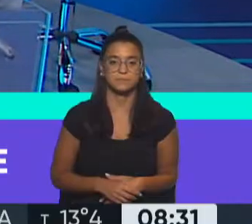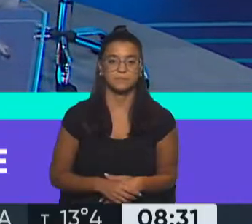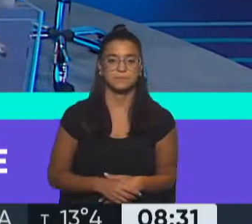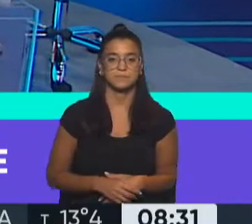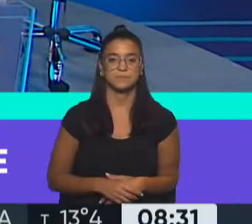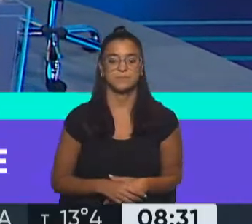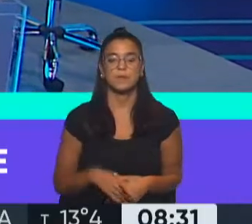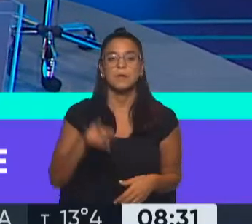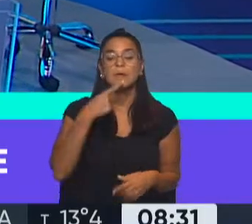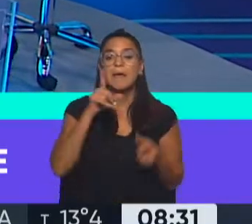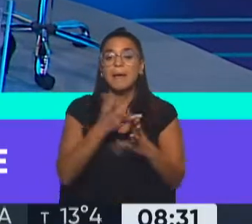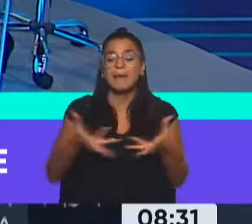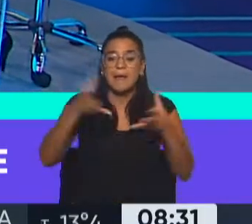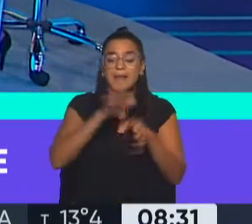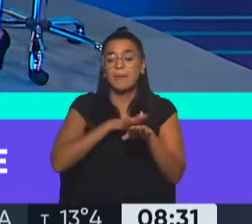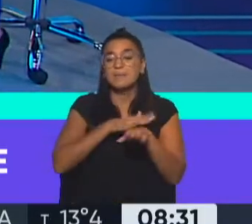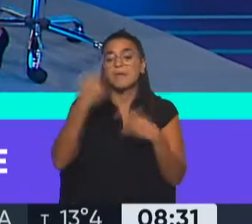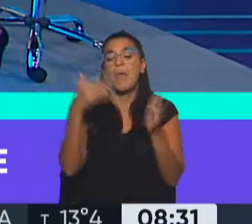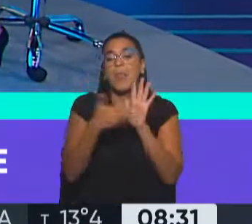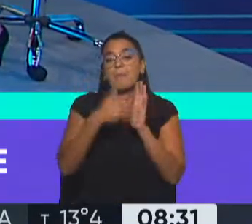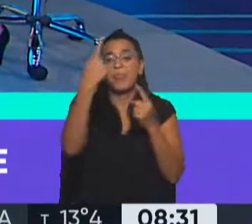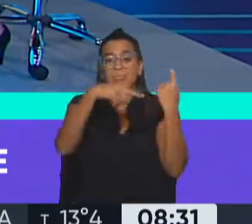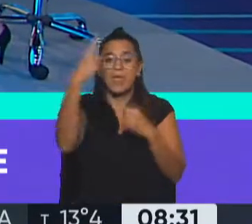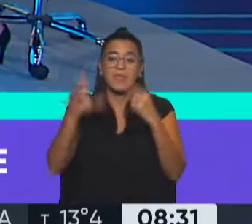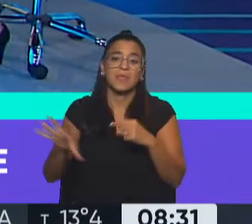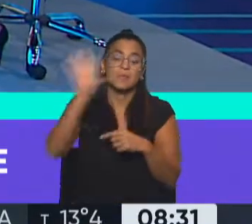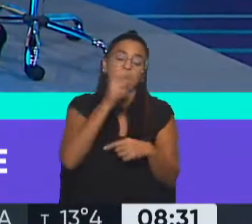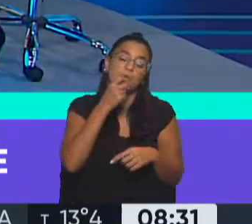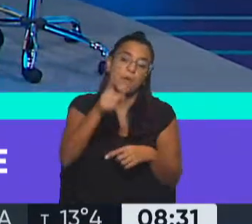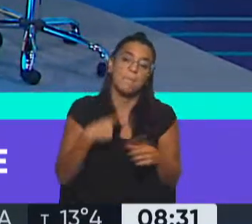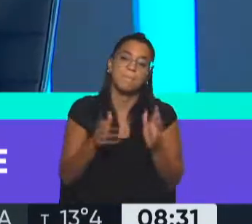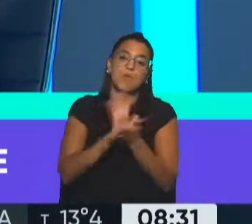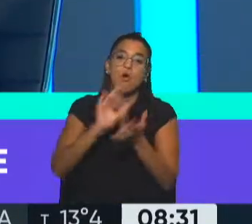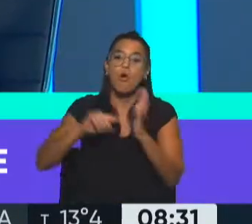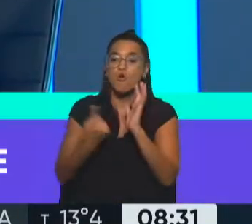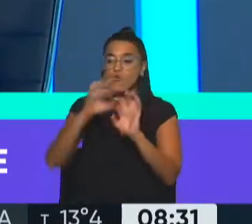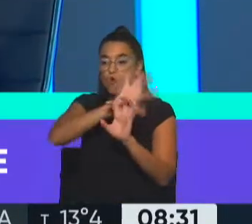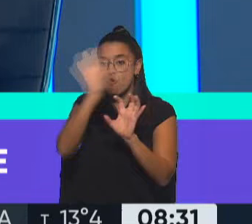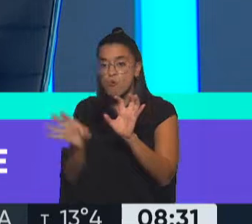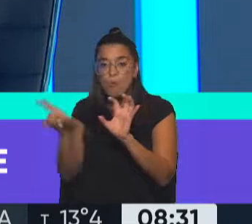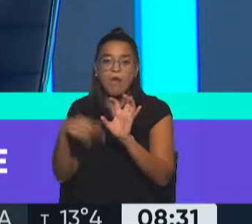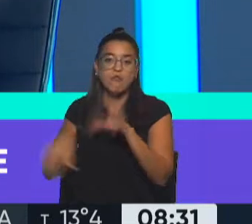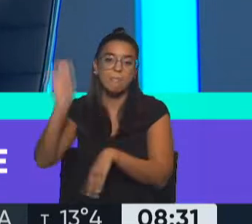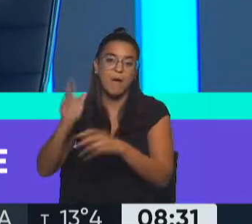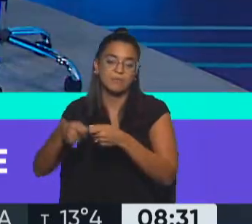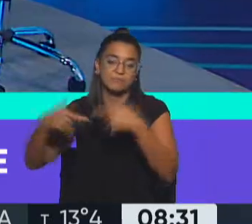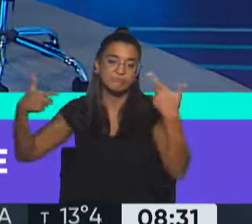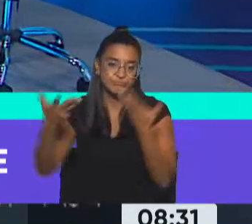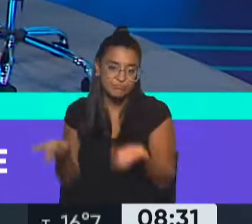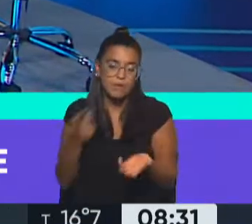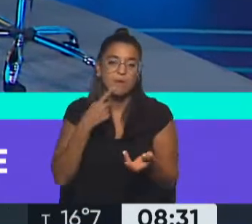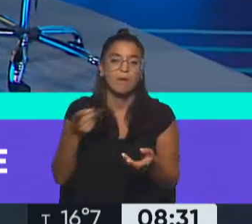es esto. Sí, La también canasta depende de básica las sube zonas más. del país. Los aumentos se dan mucho más elevados en el conurbano que en la ciudad de Buenos Claro, Aires. estos datos son del